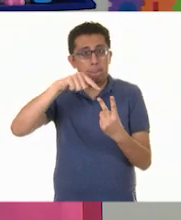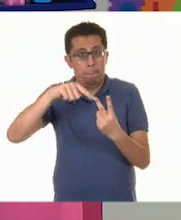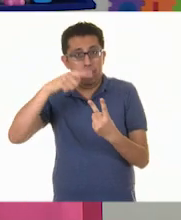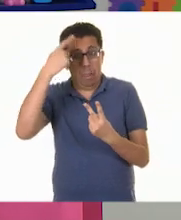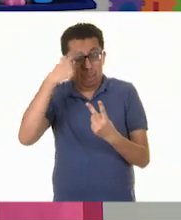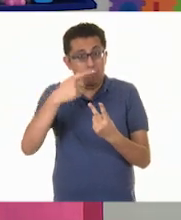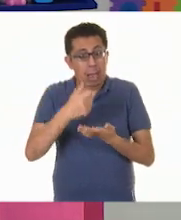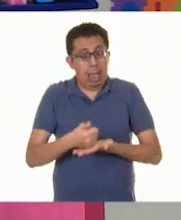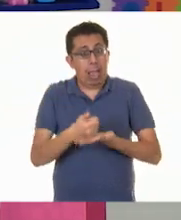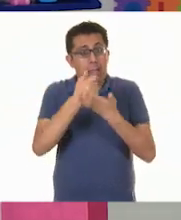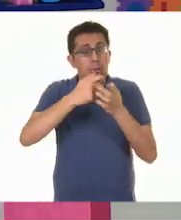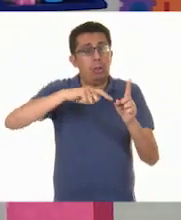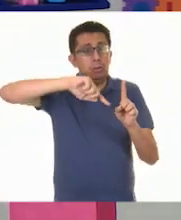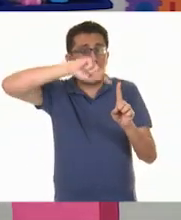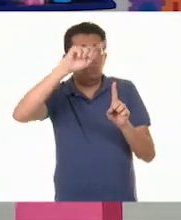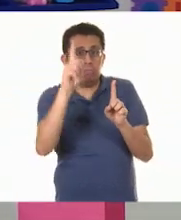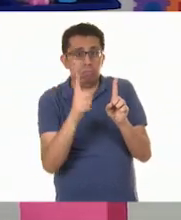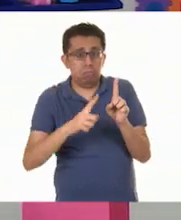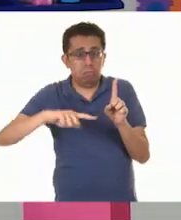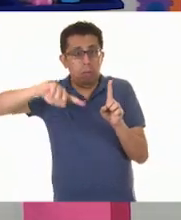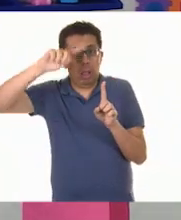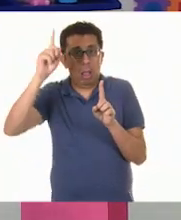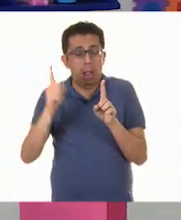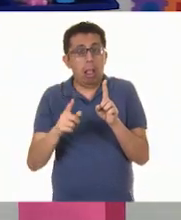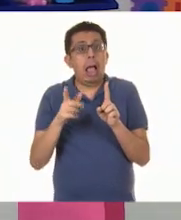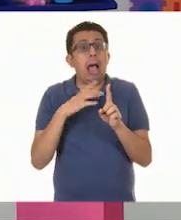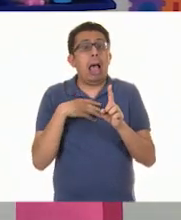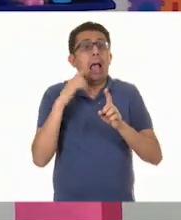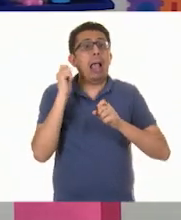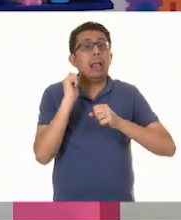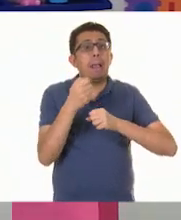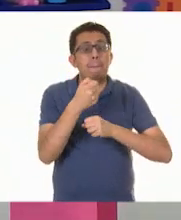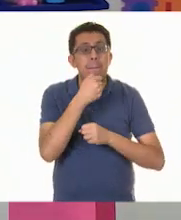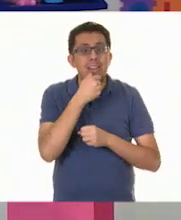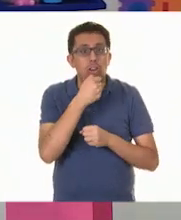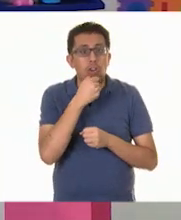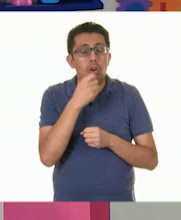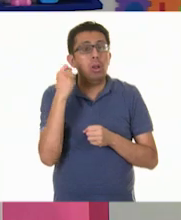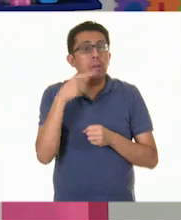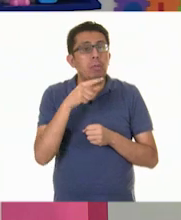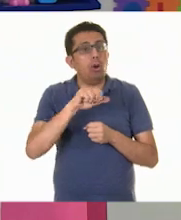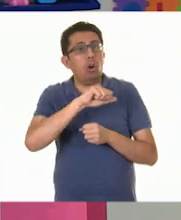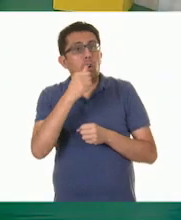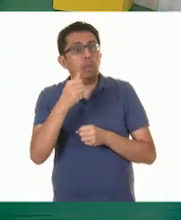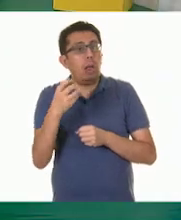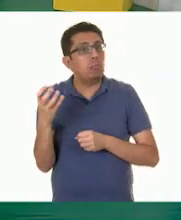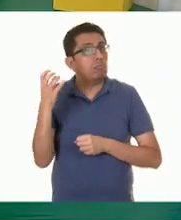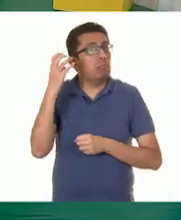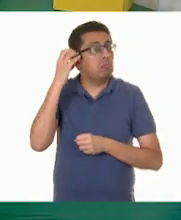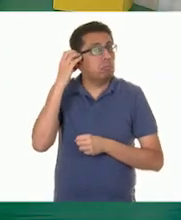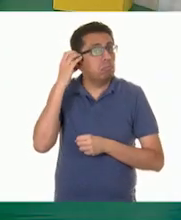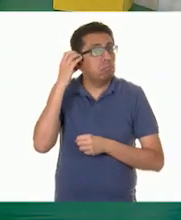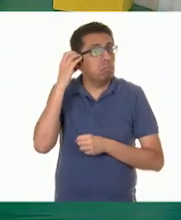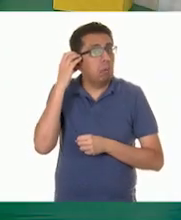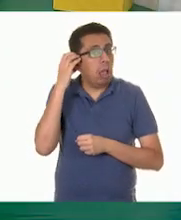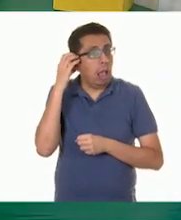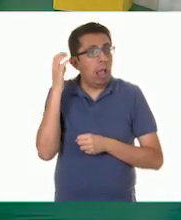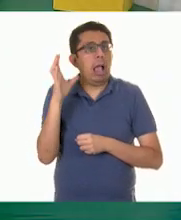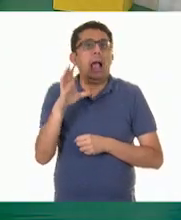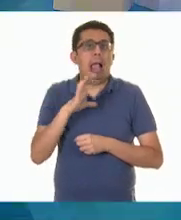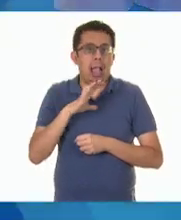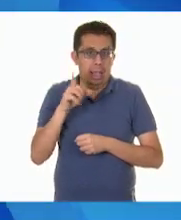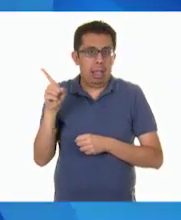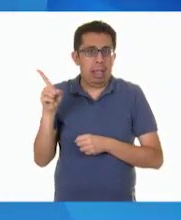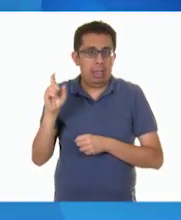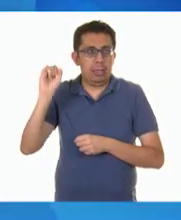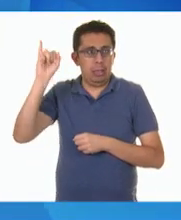las ondas sonoras. Tienen un micrófono y un auricular. Pues justamente aquí tengo la